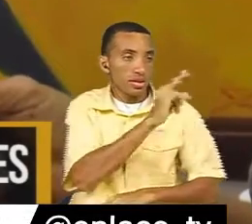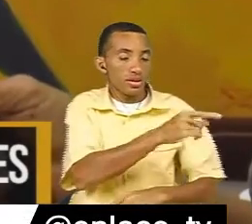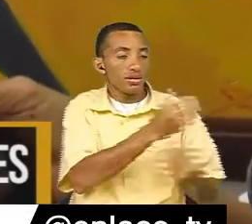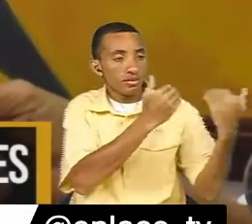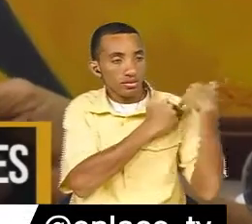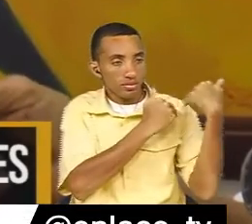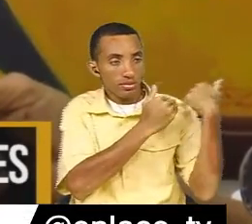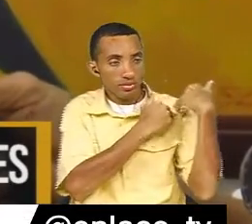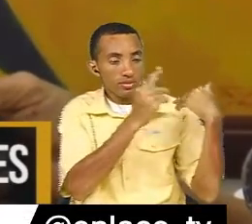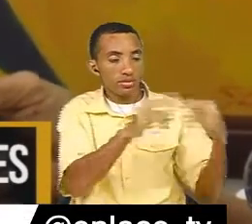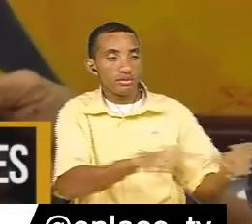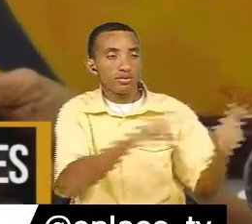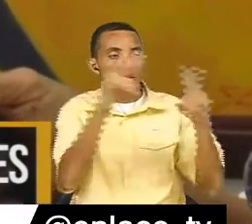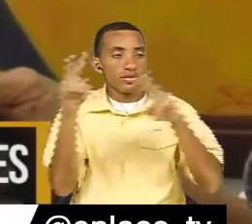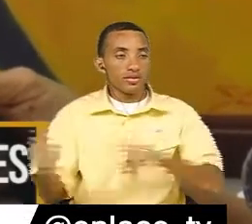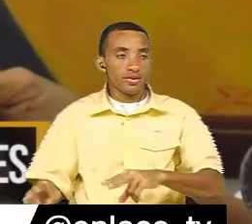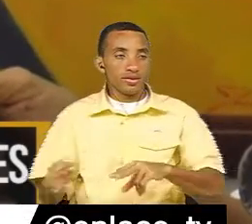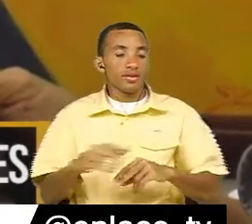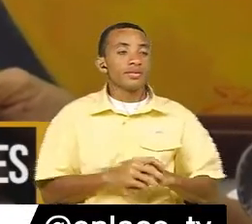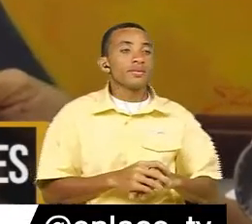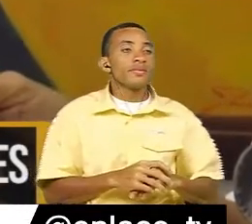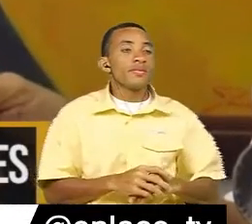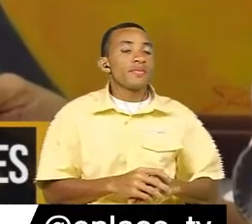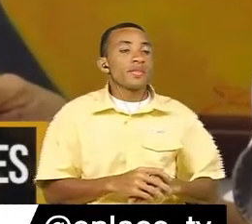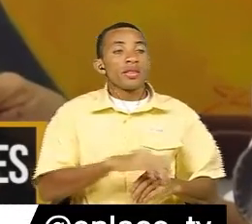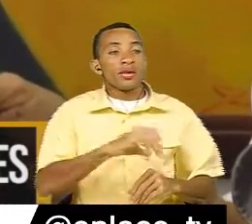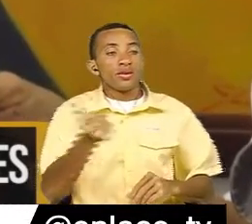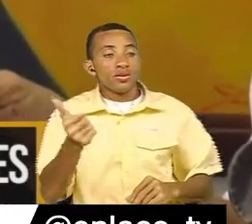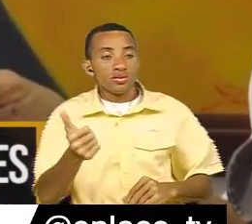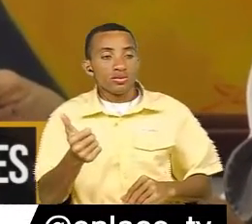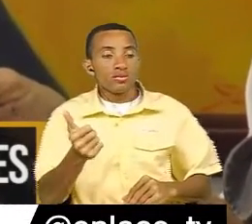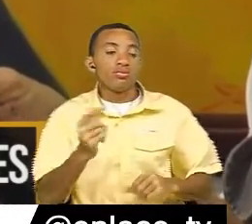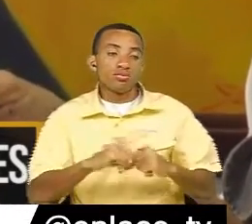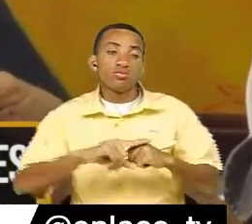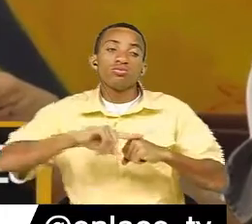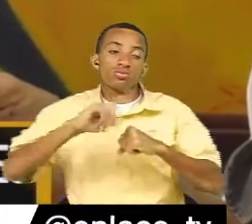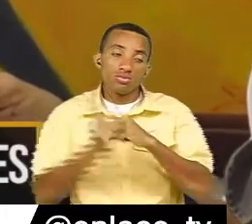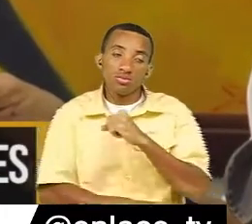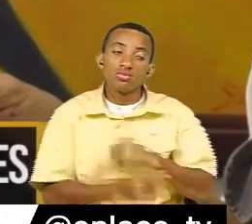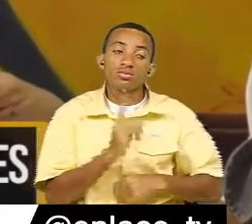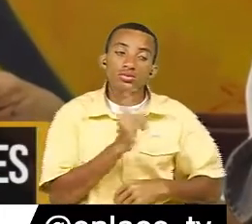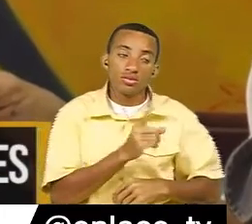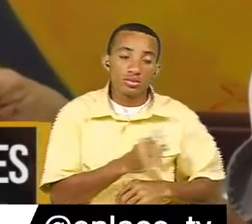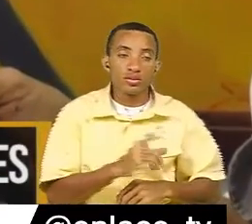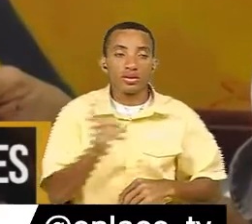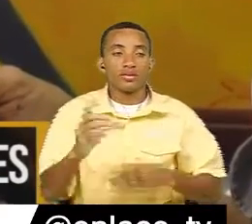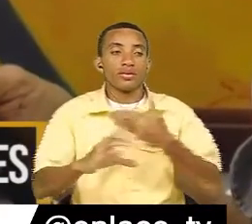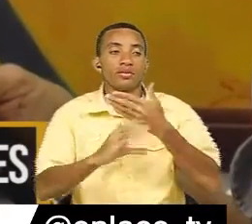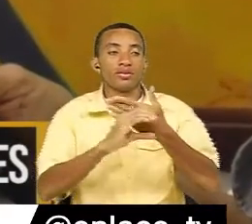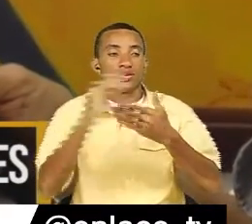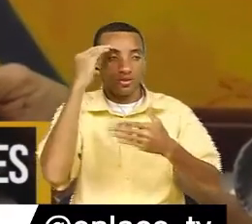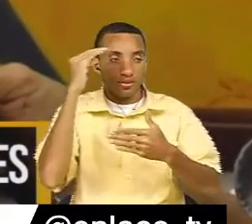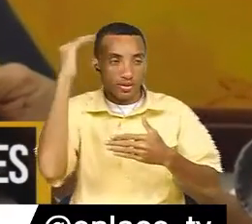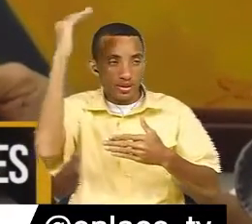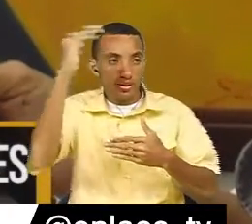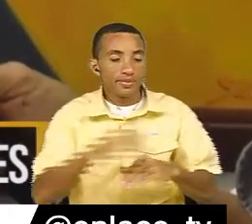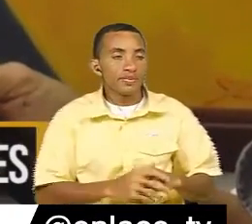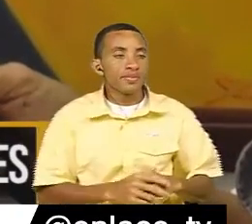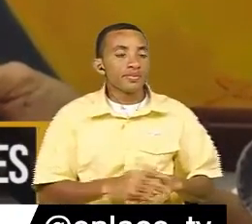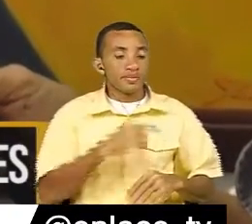de la Contraloría Municipal, los hallazgos disciplinarios a la Procuraduría de Barranca Bermeja, y los